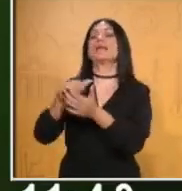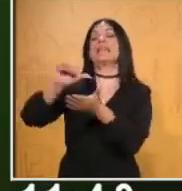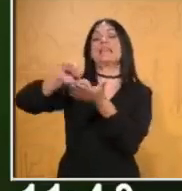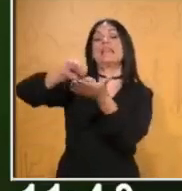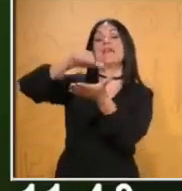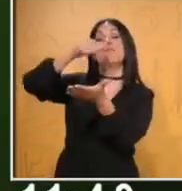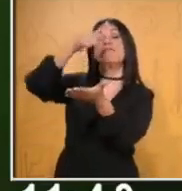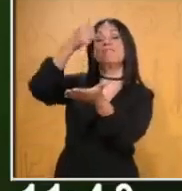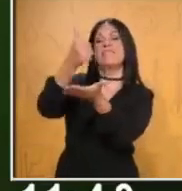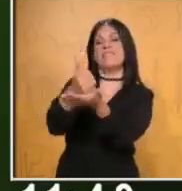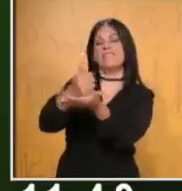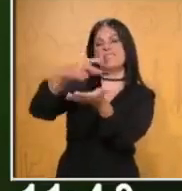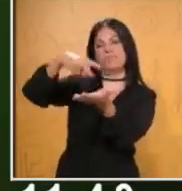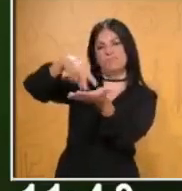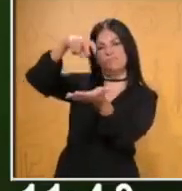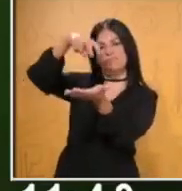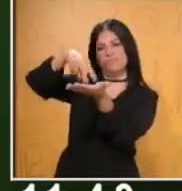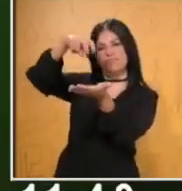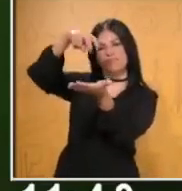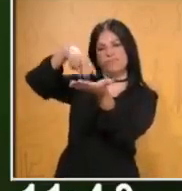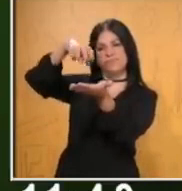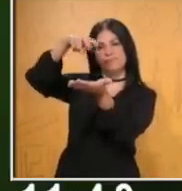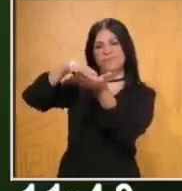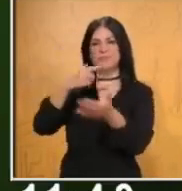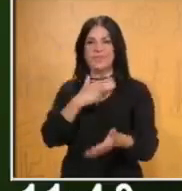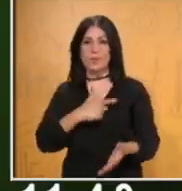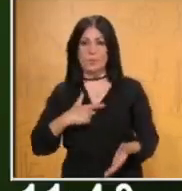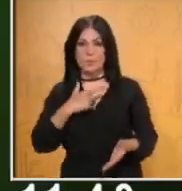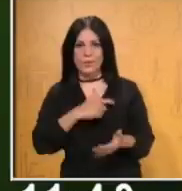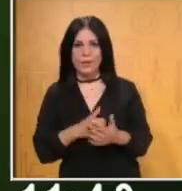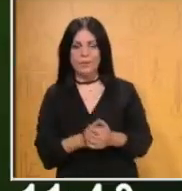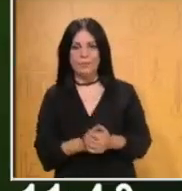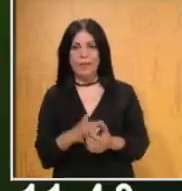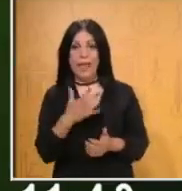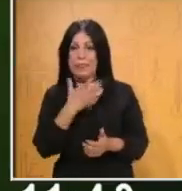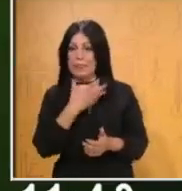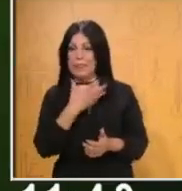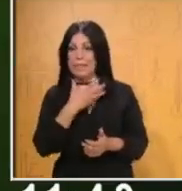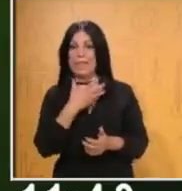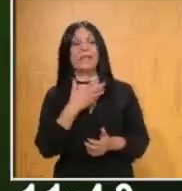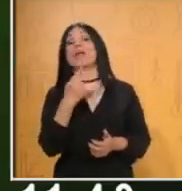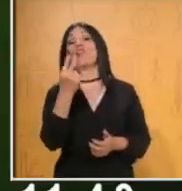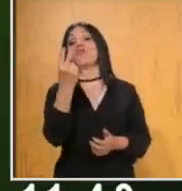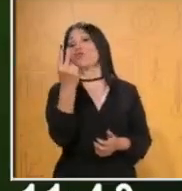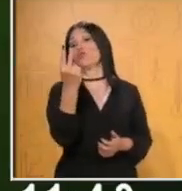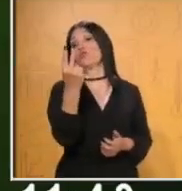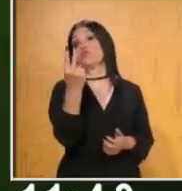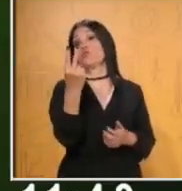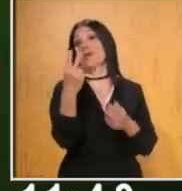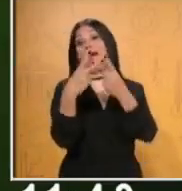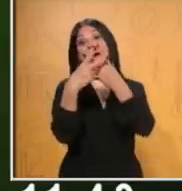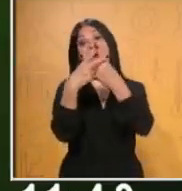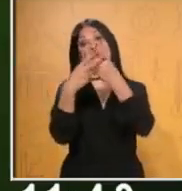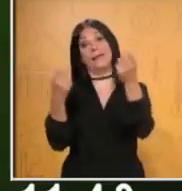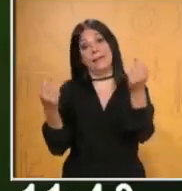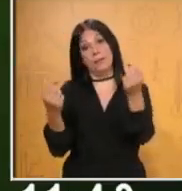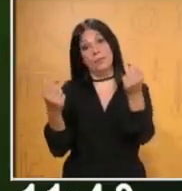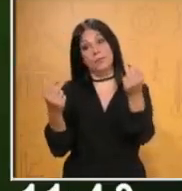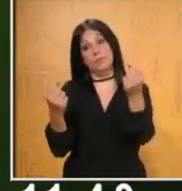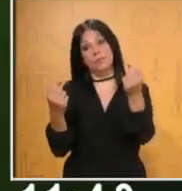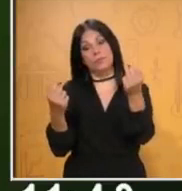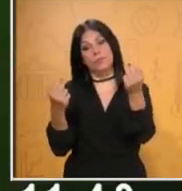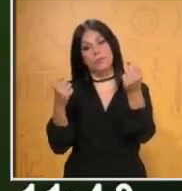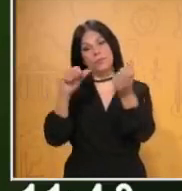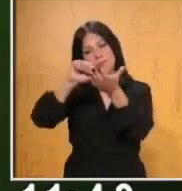enano saltarín. Así es. Si nos damos cuenta, ahí hay dos adjetivos que podemos asignarle a Rumpelstiltskin.